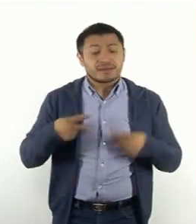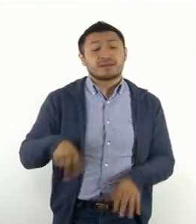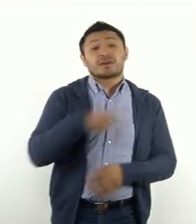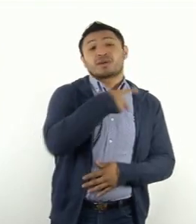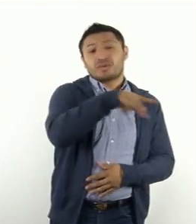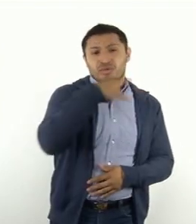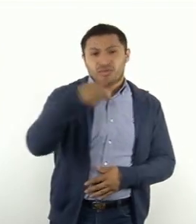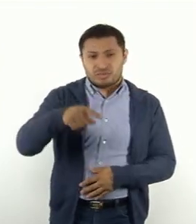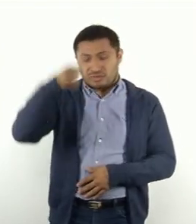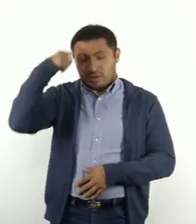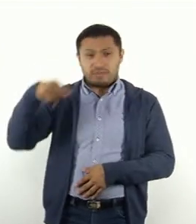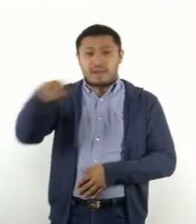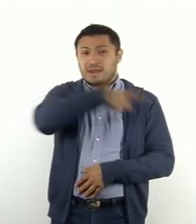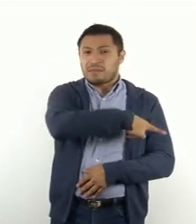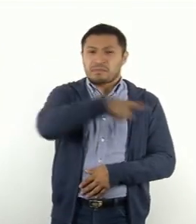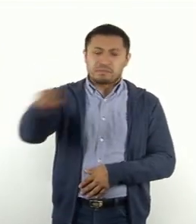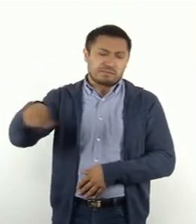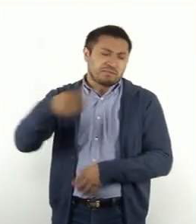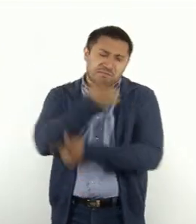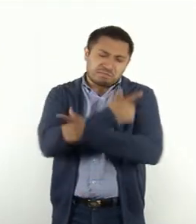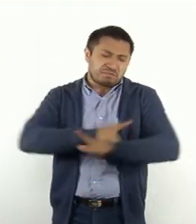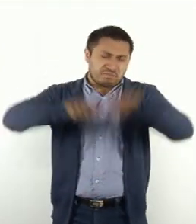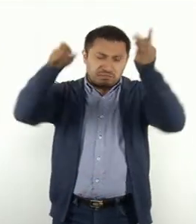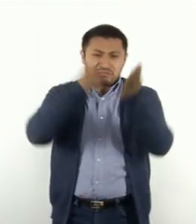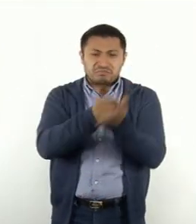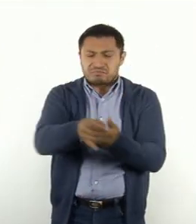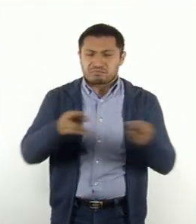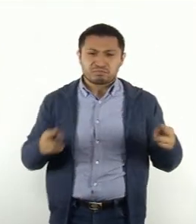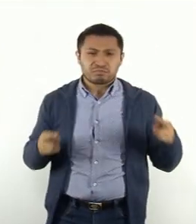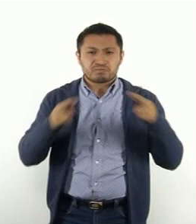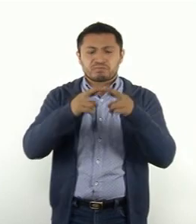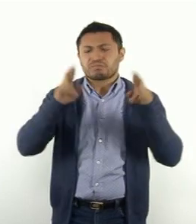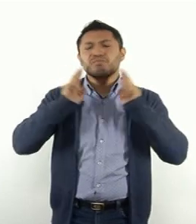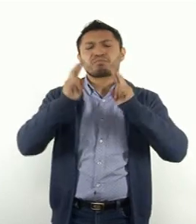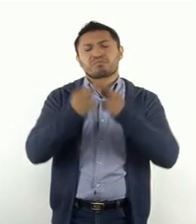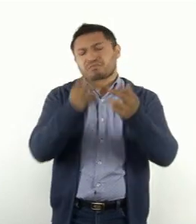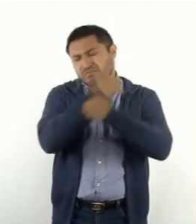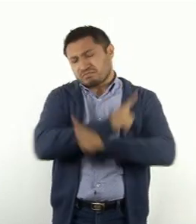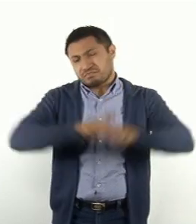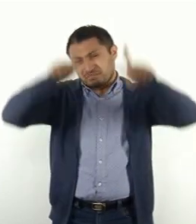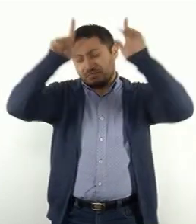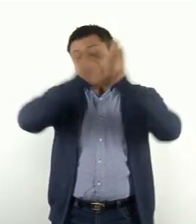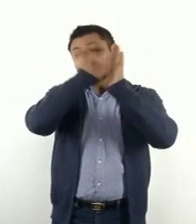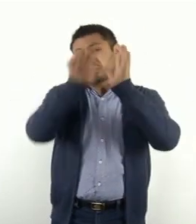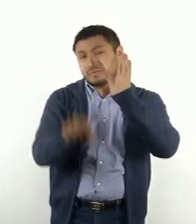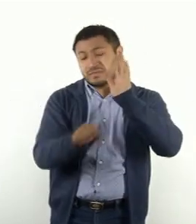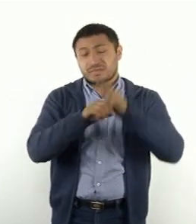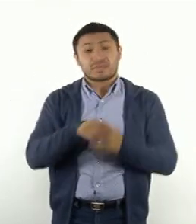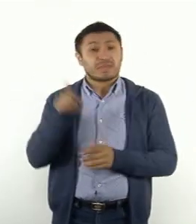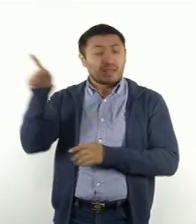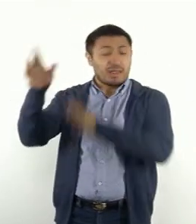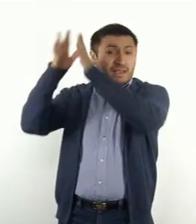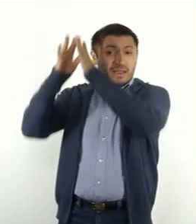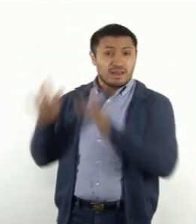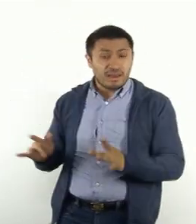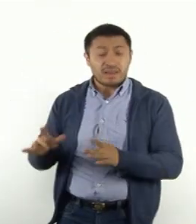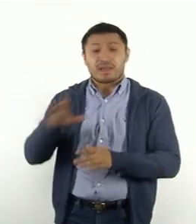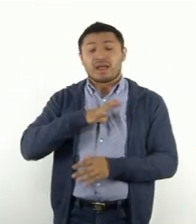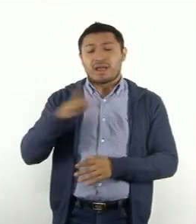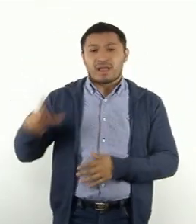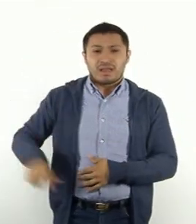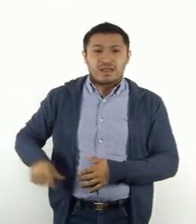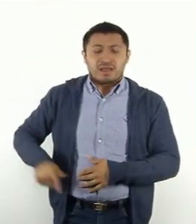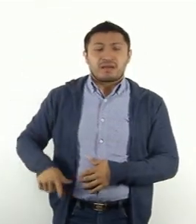a profesar sus creencias y reunirse en actos religiosos. Por ejemplo, en Francia, el Estado